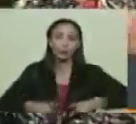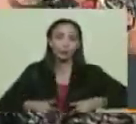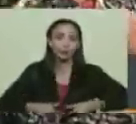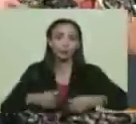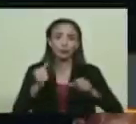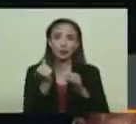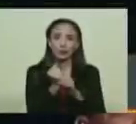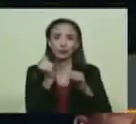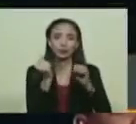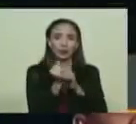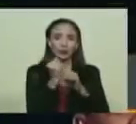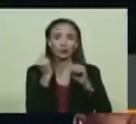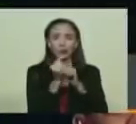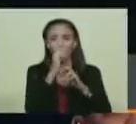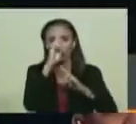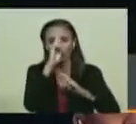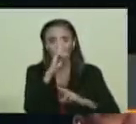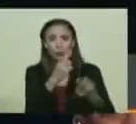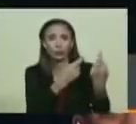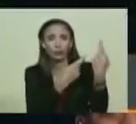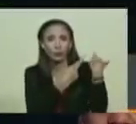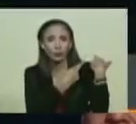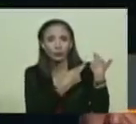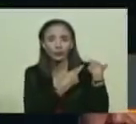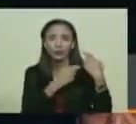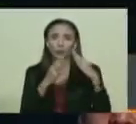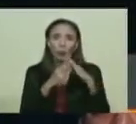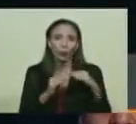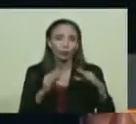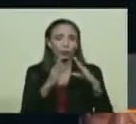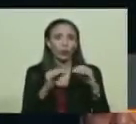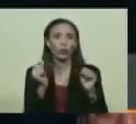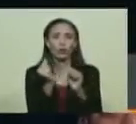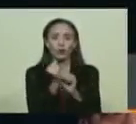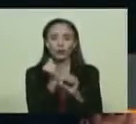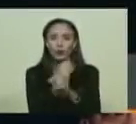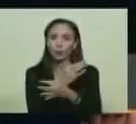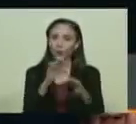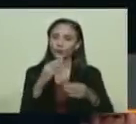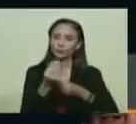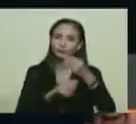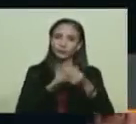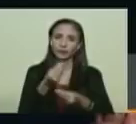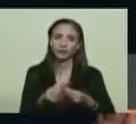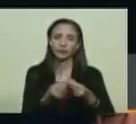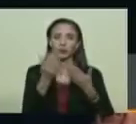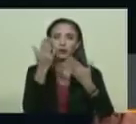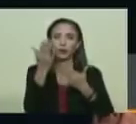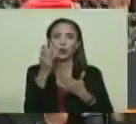la disciplina, la entrega, el sacrificio. Pérez Ampueda.